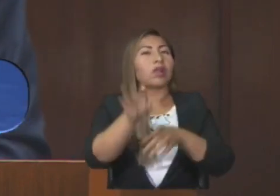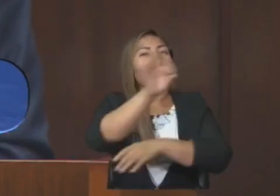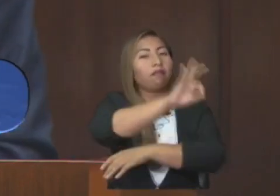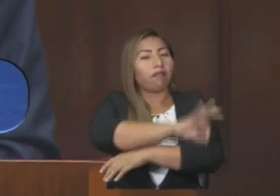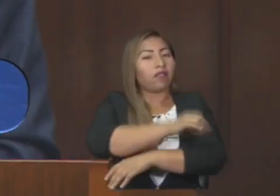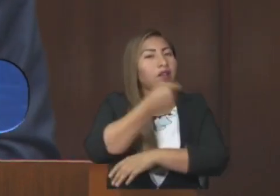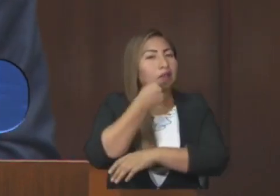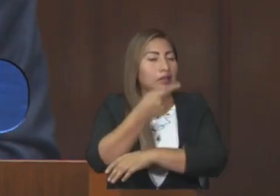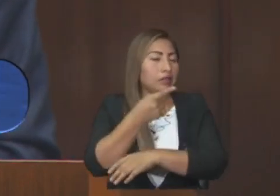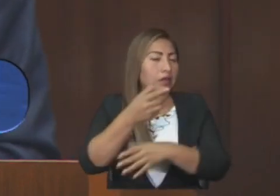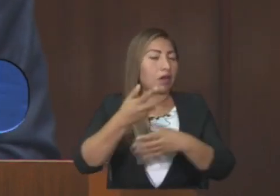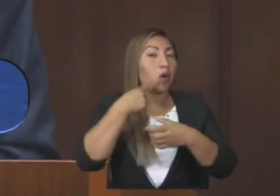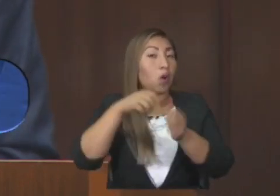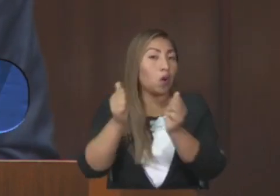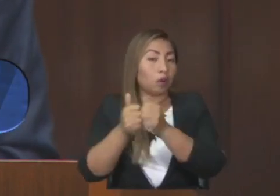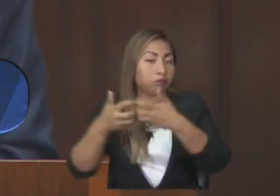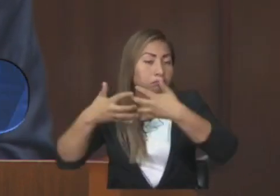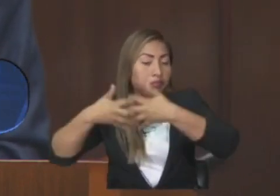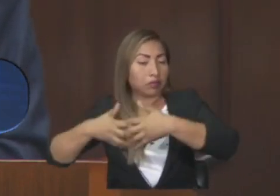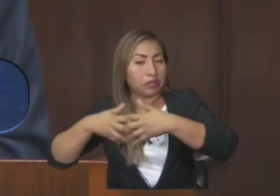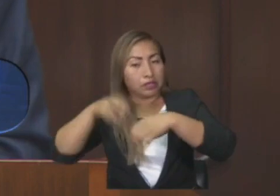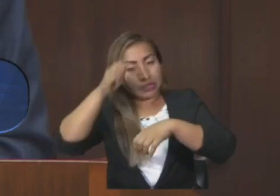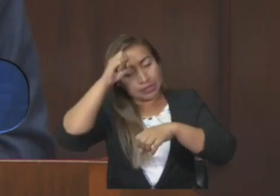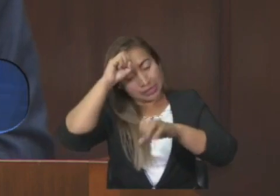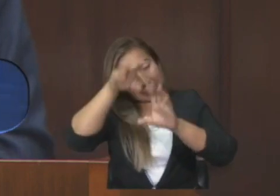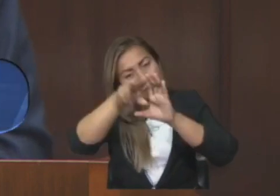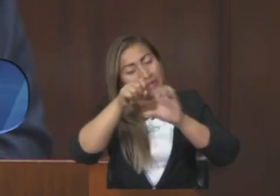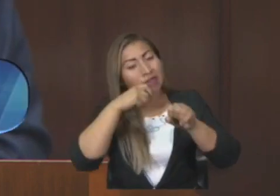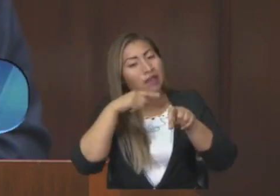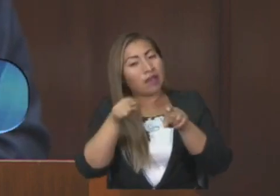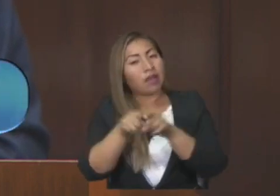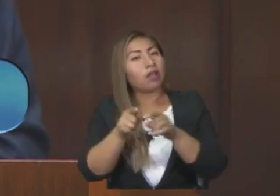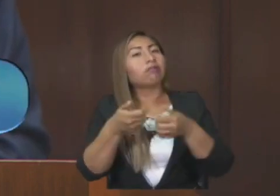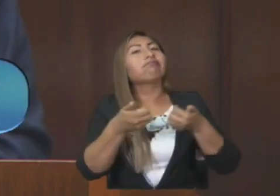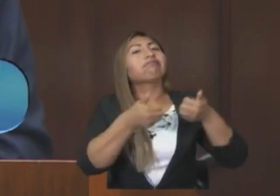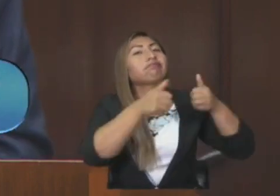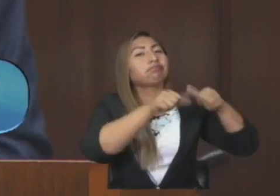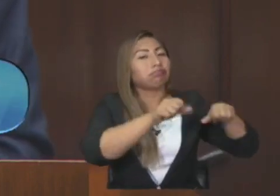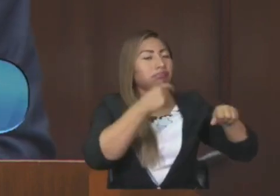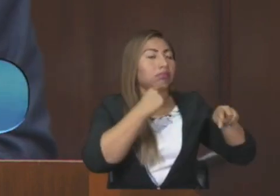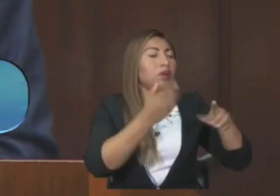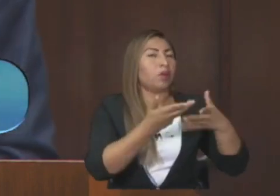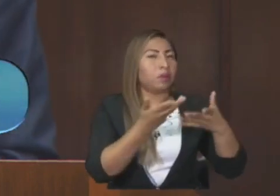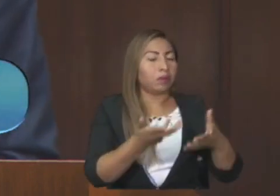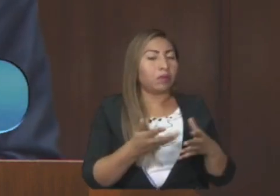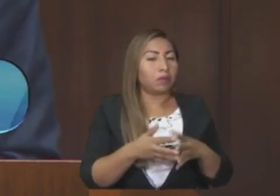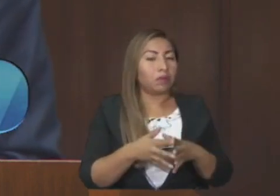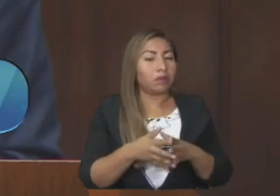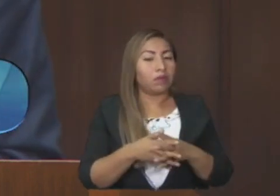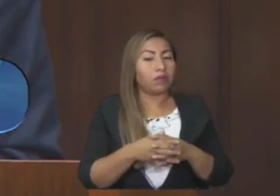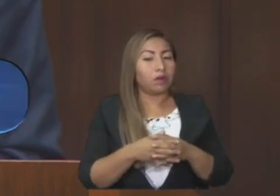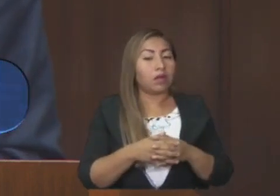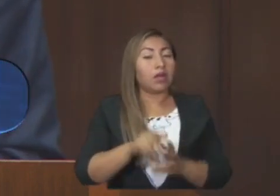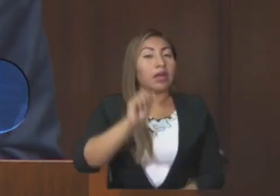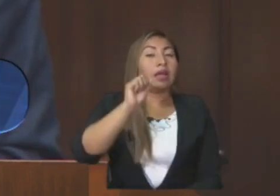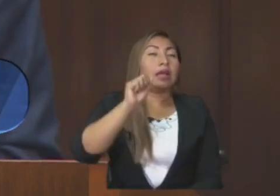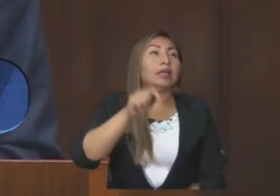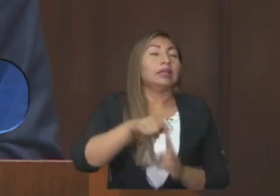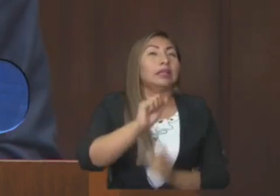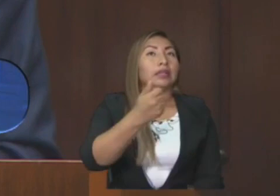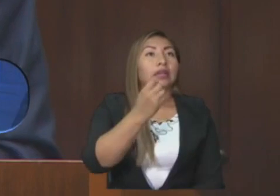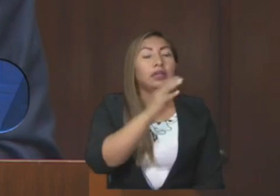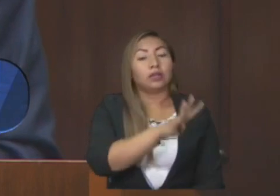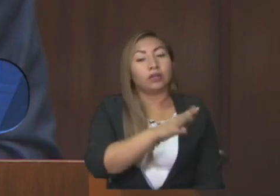de confianza legítima para la redacción y acuerdo de un borrador final del contrato hasta el 14 de diciembre